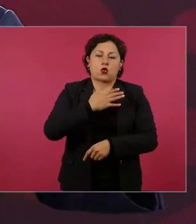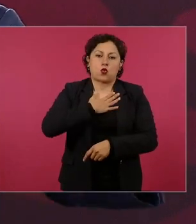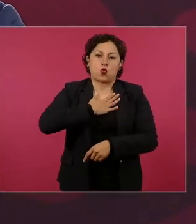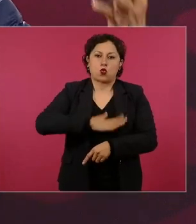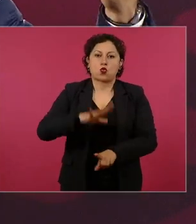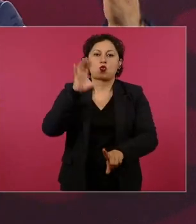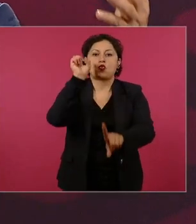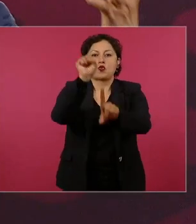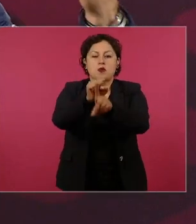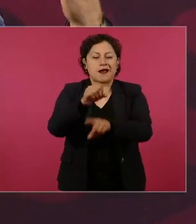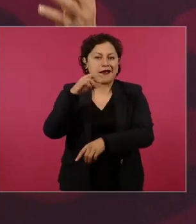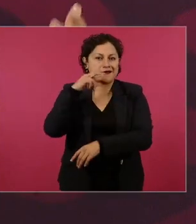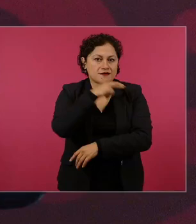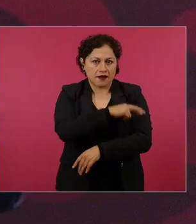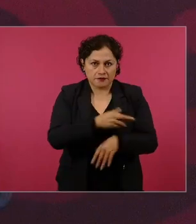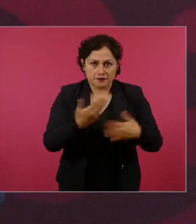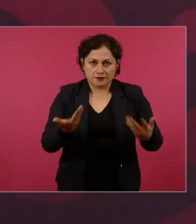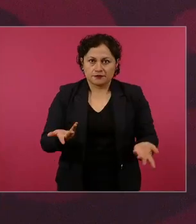Pero son procesos,